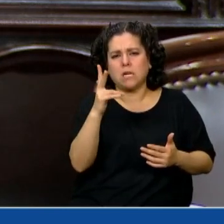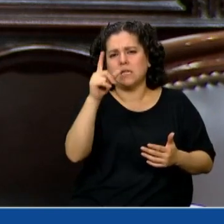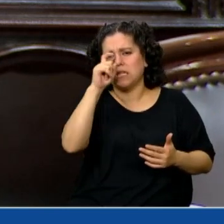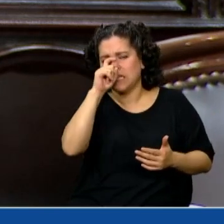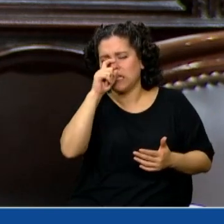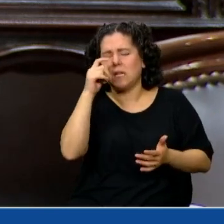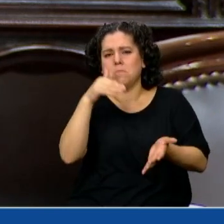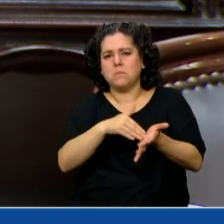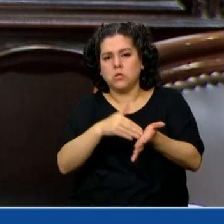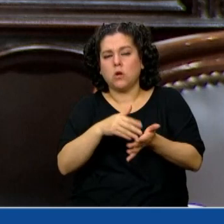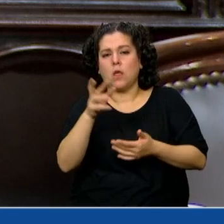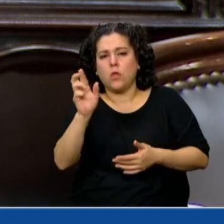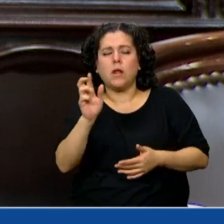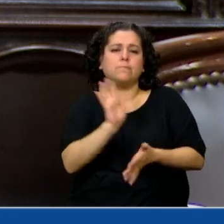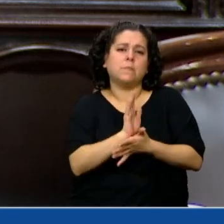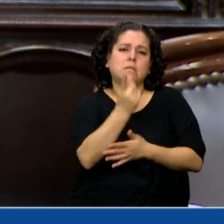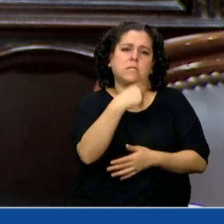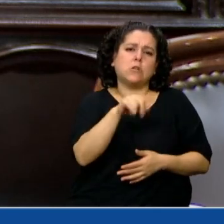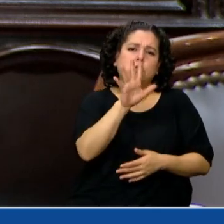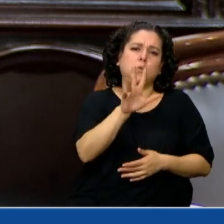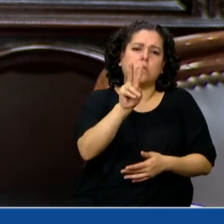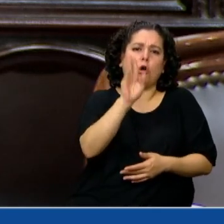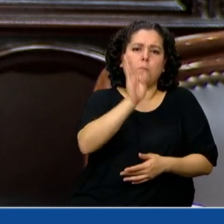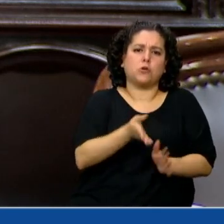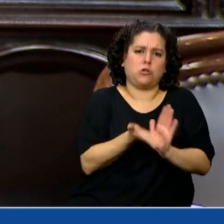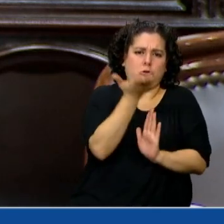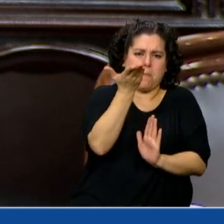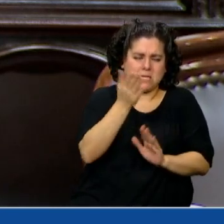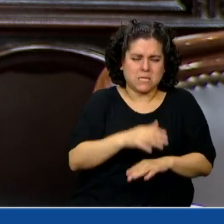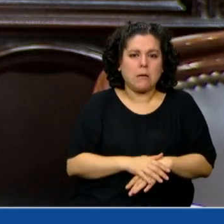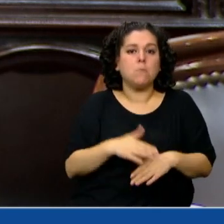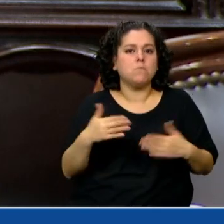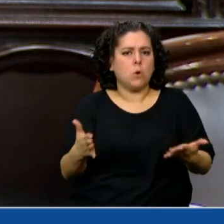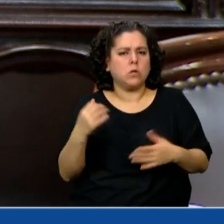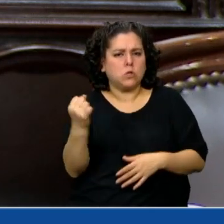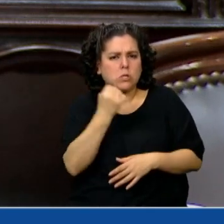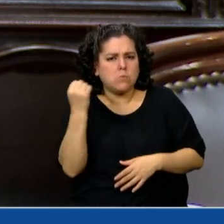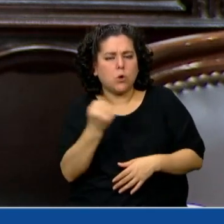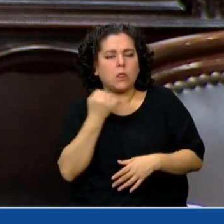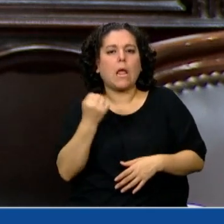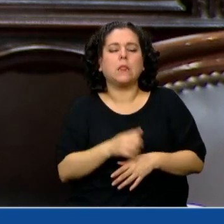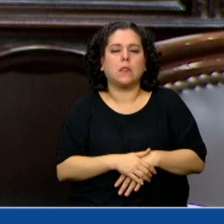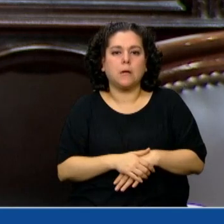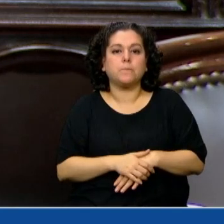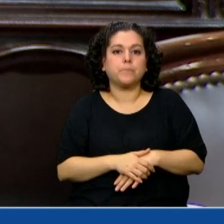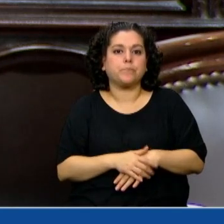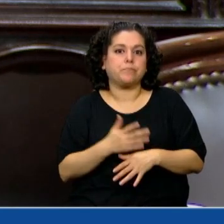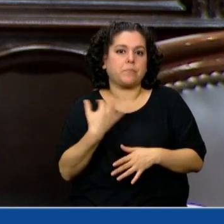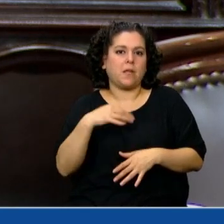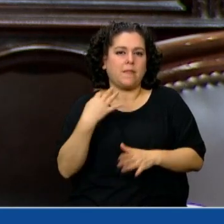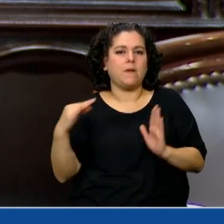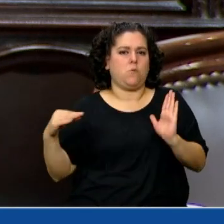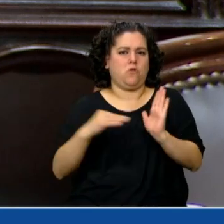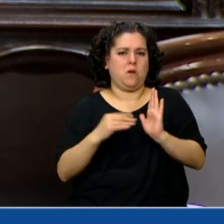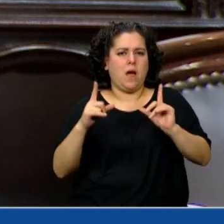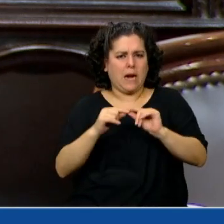millones, 152% más. Por eso es importante esta inclusión en el